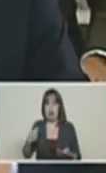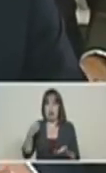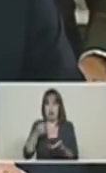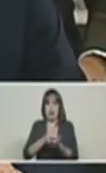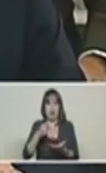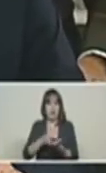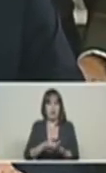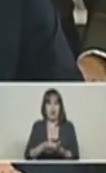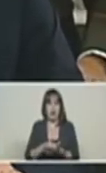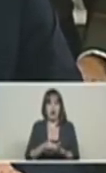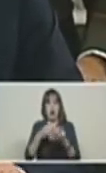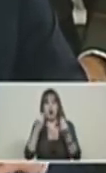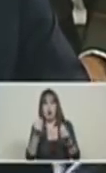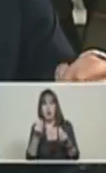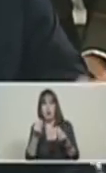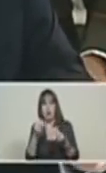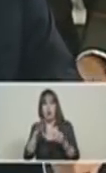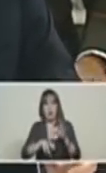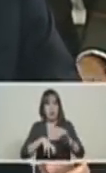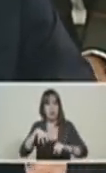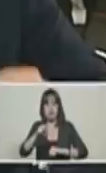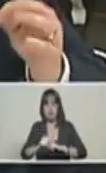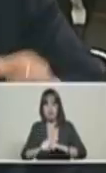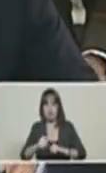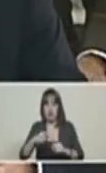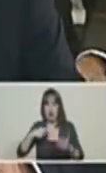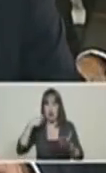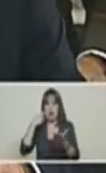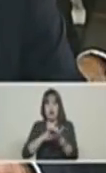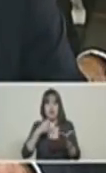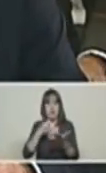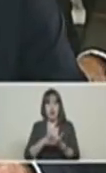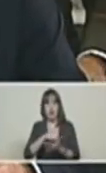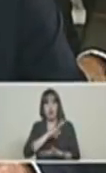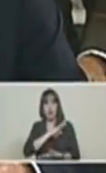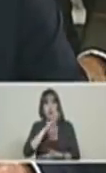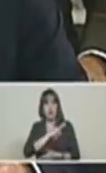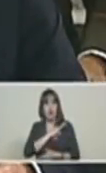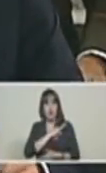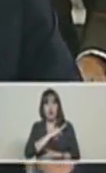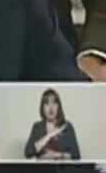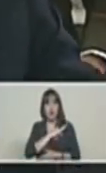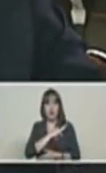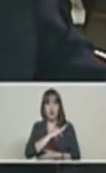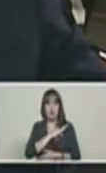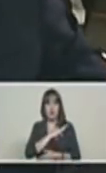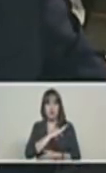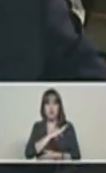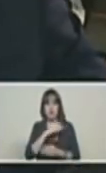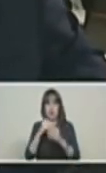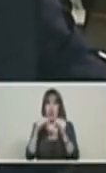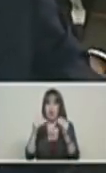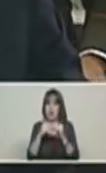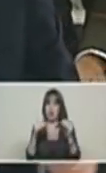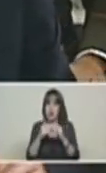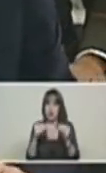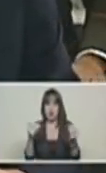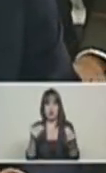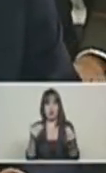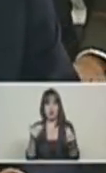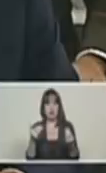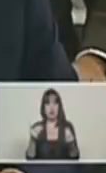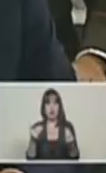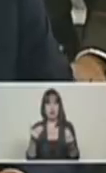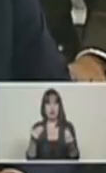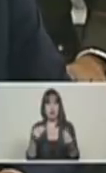bolívar inorgánico. La fuente de financiamiento de la economía está fundamentada en las divisas que nos ha